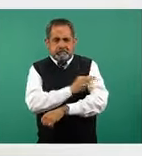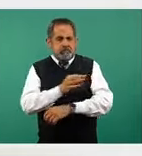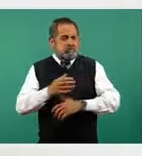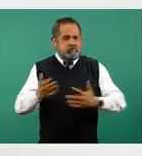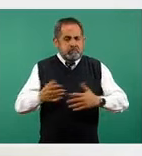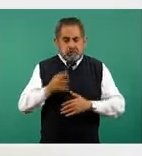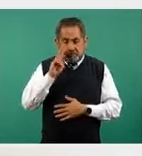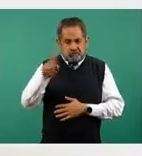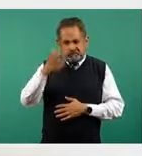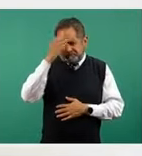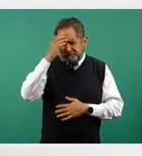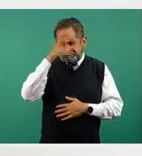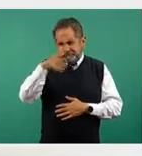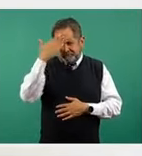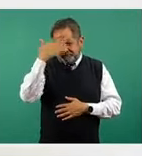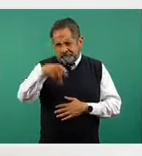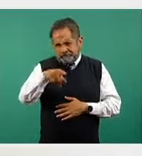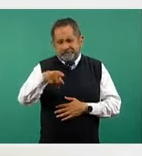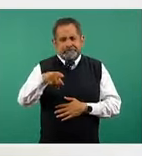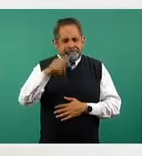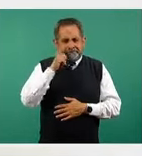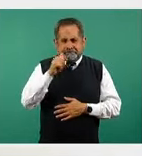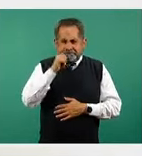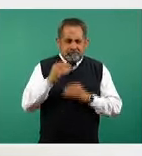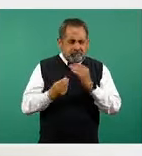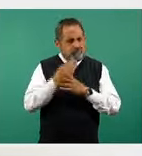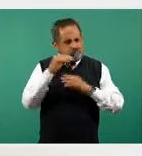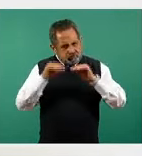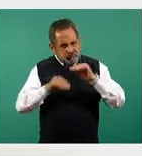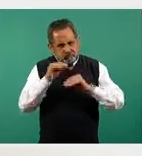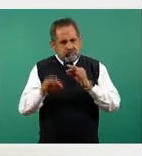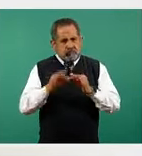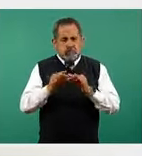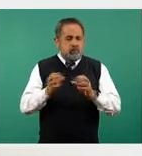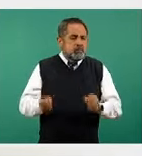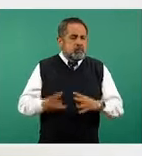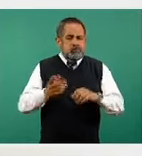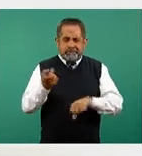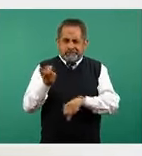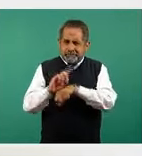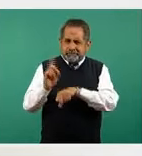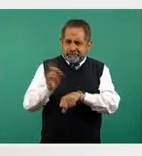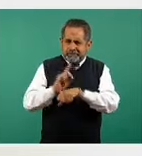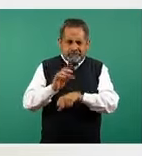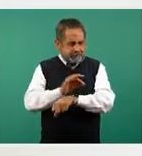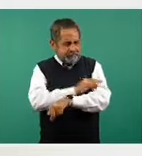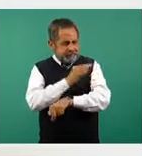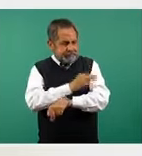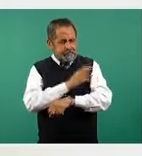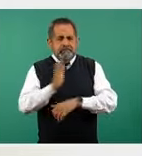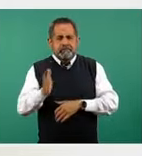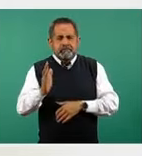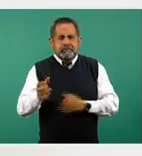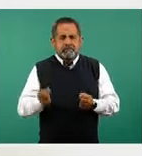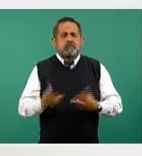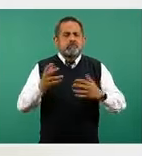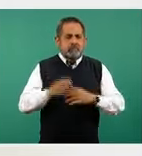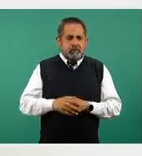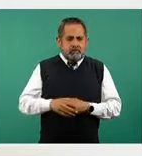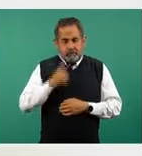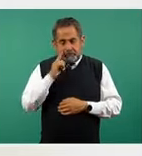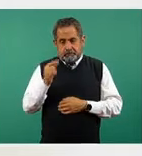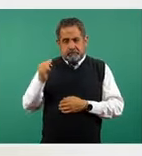como ustedes ya conocen, siempre estamos actualizando las dosis que de manera diaria se han estado aplicando. Este es un corte